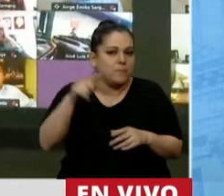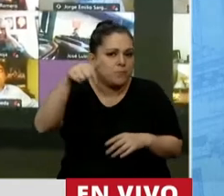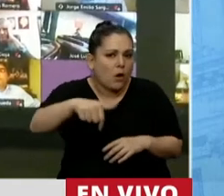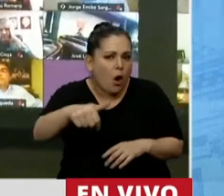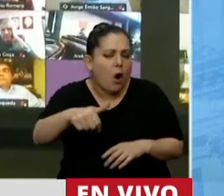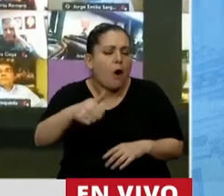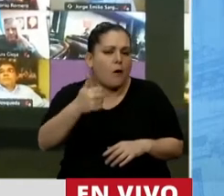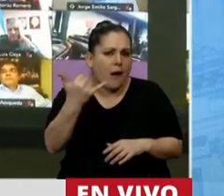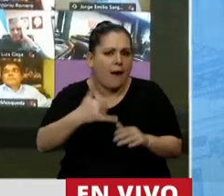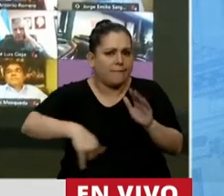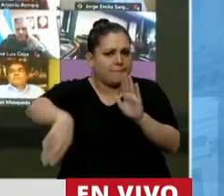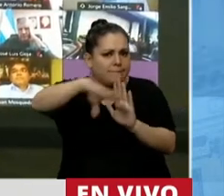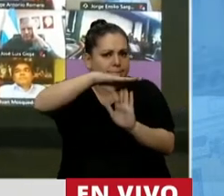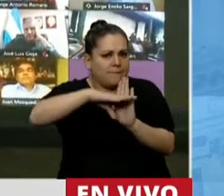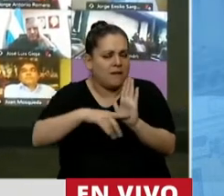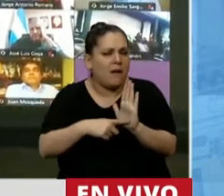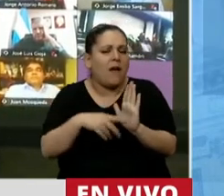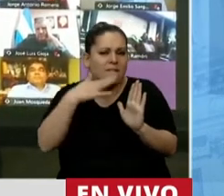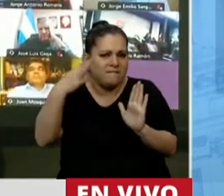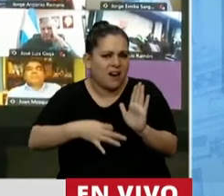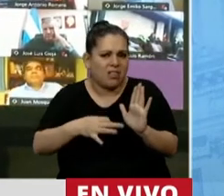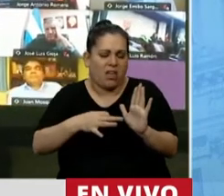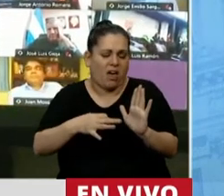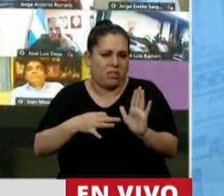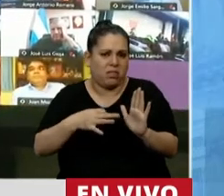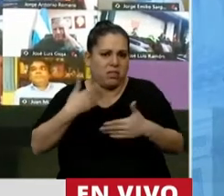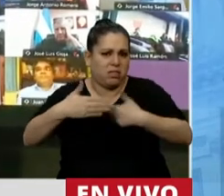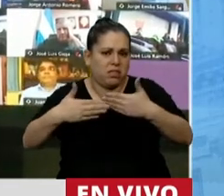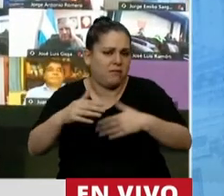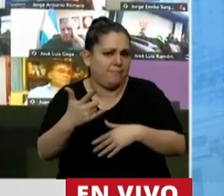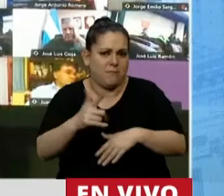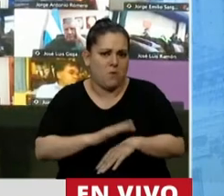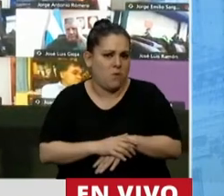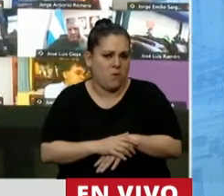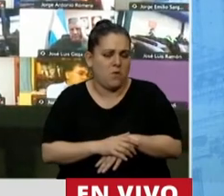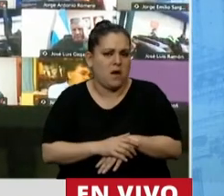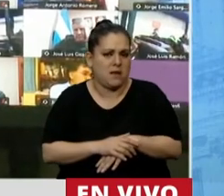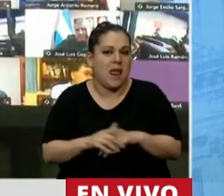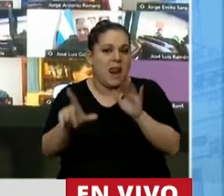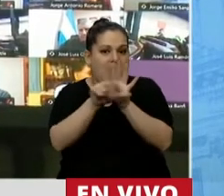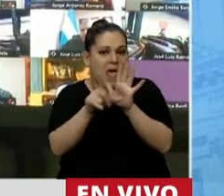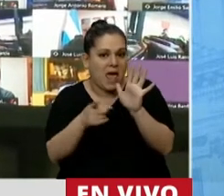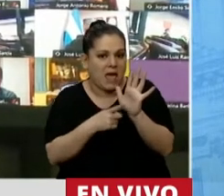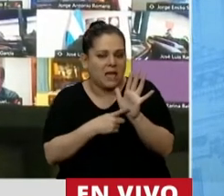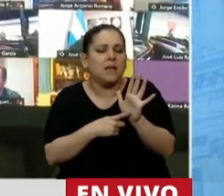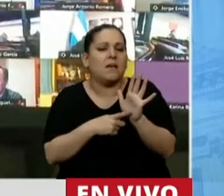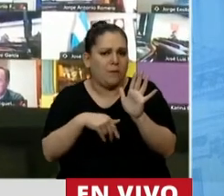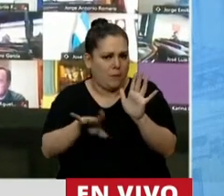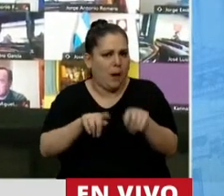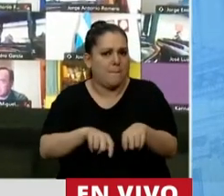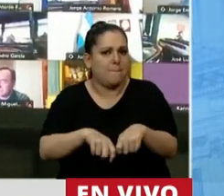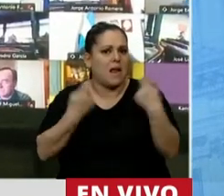a una norma que es regresiva en materia ambiental. Ya lo voy a explicar. Una ley que perjudica